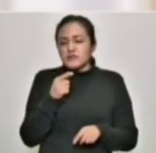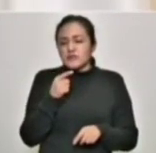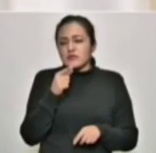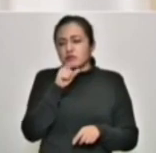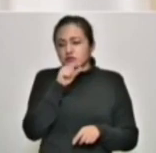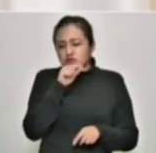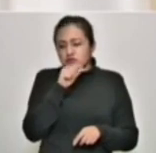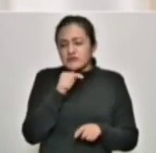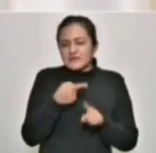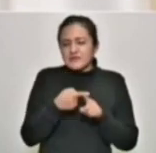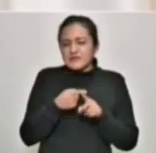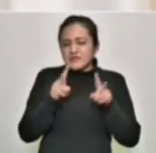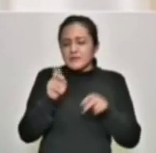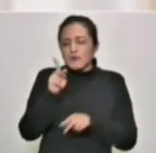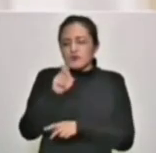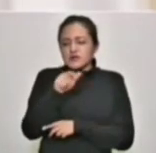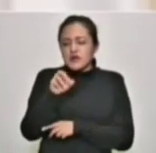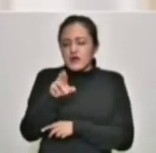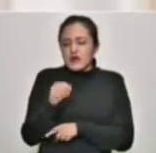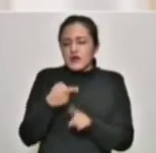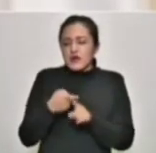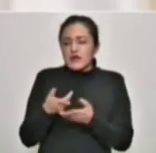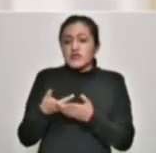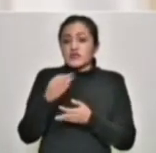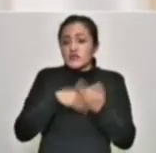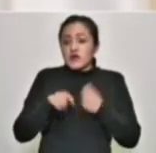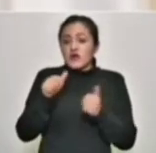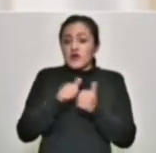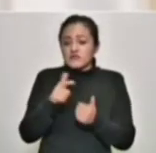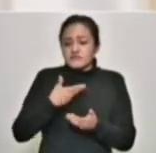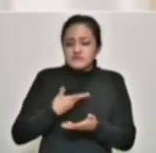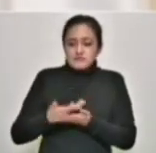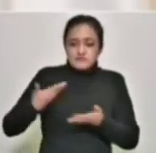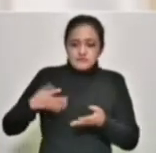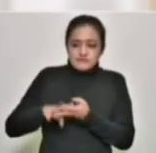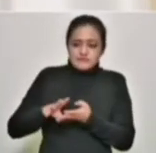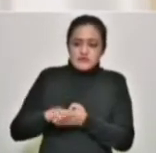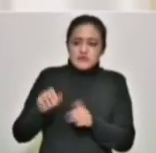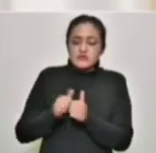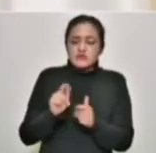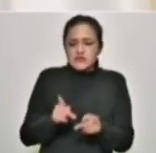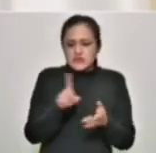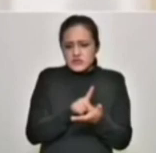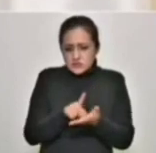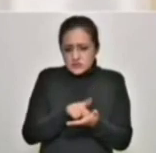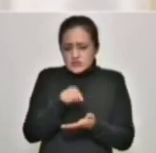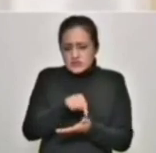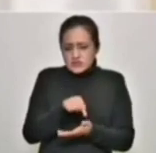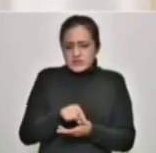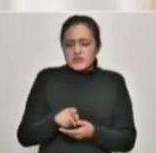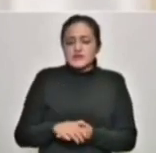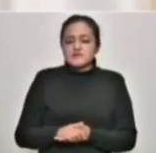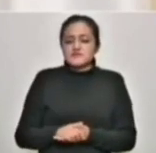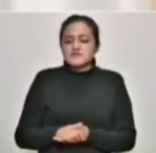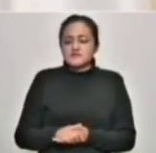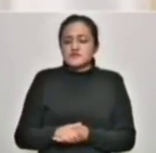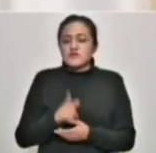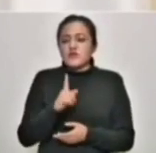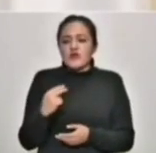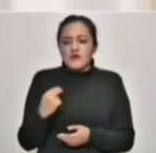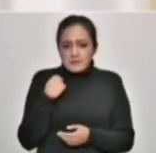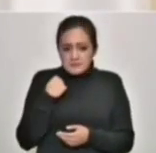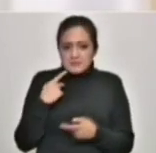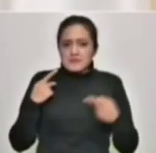todos con antecedentes penales relacionados con venta de drogas homicidios